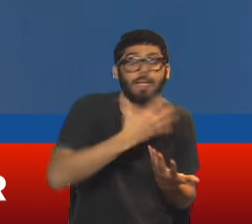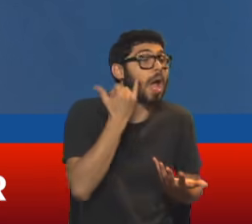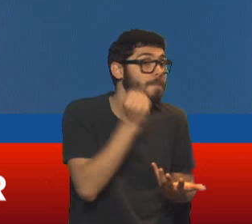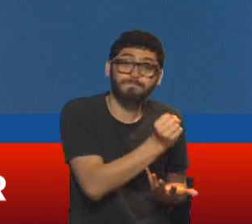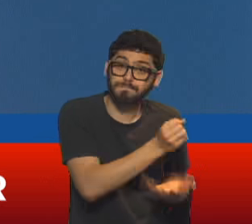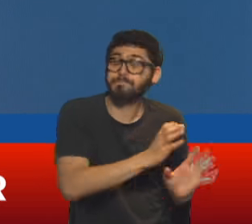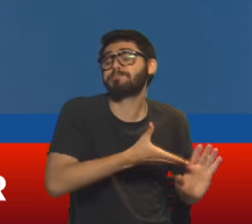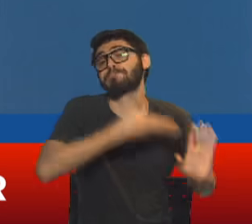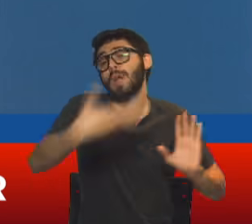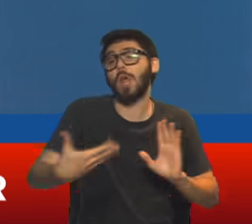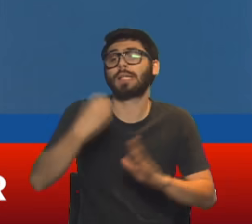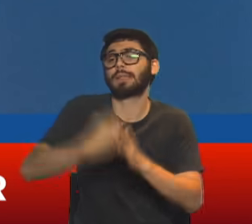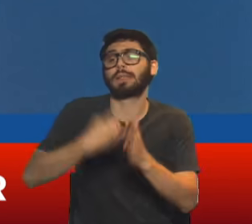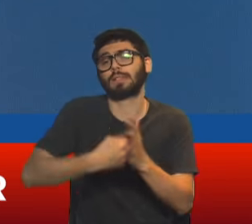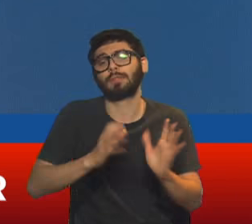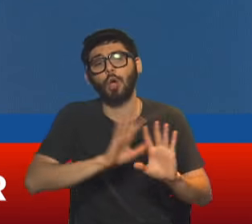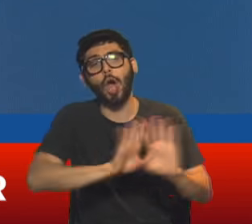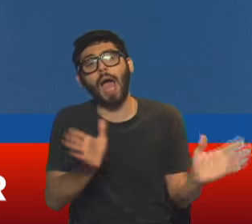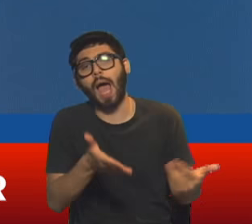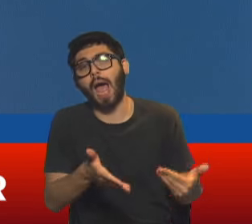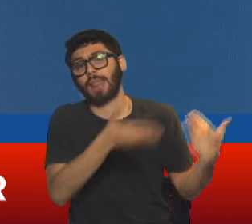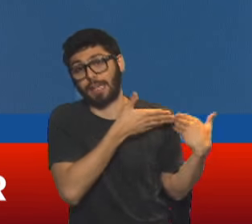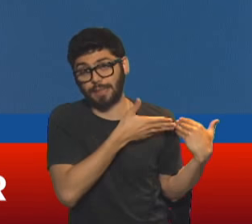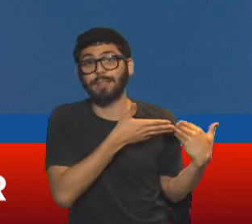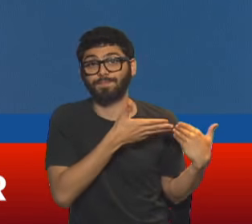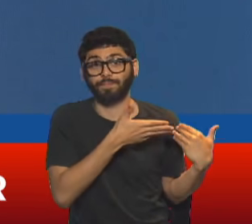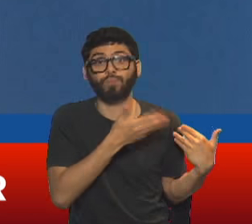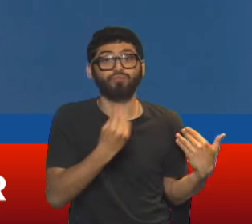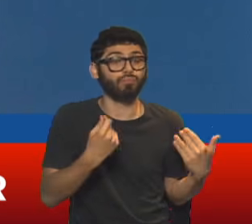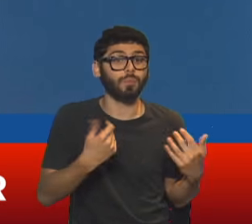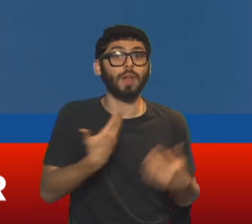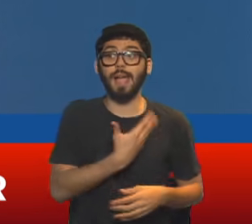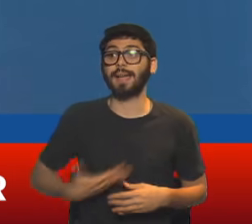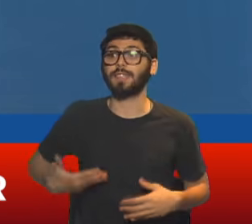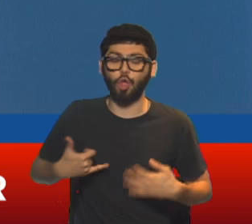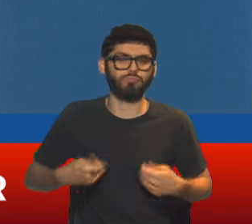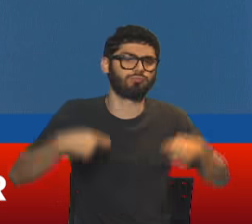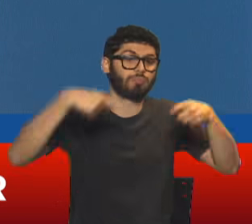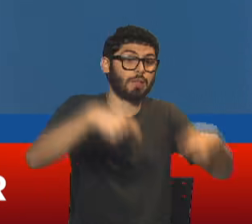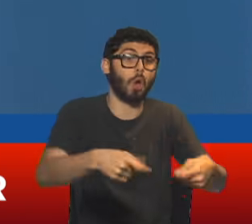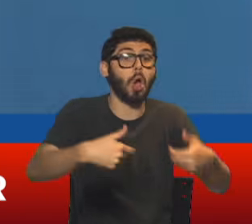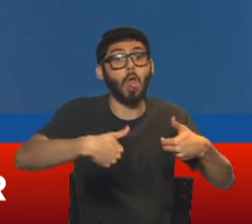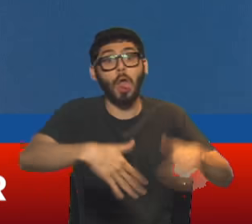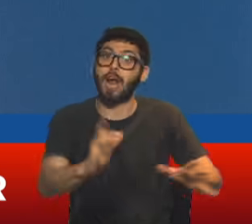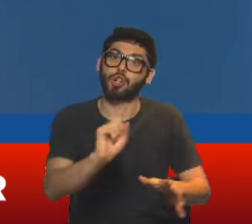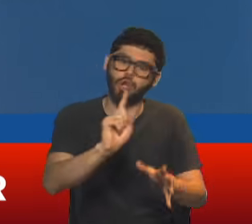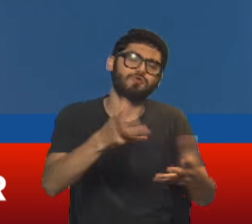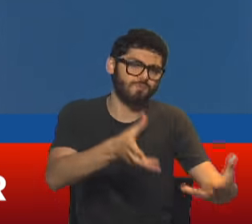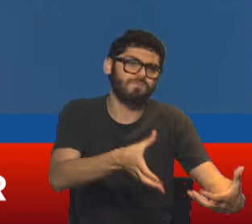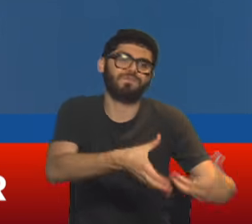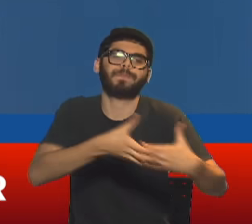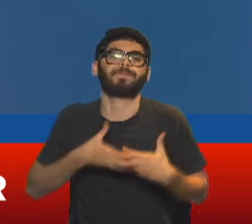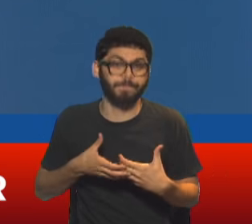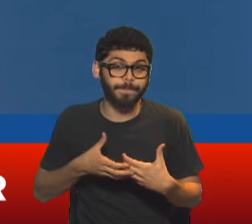estamos tratando de dejar atrás para construir esto una inversión por parte del estado para no dejar a nadie solo porque además cada